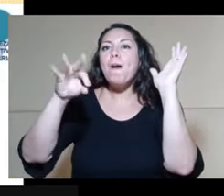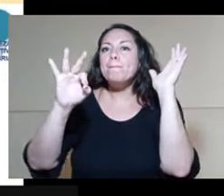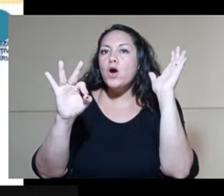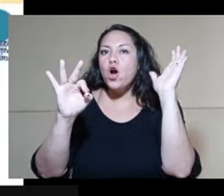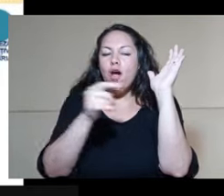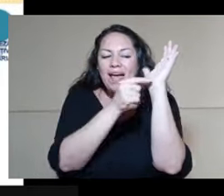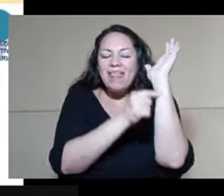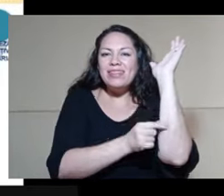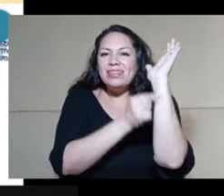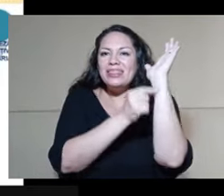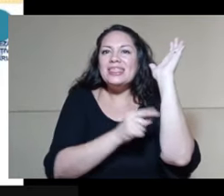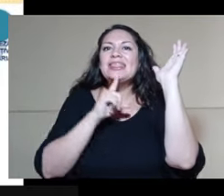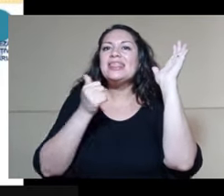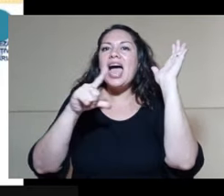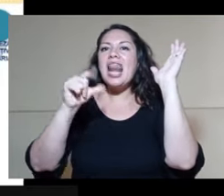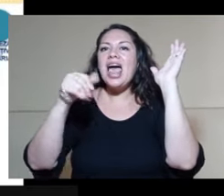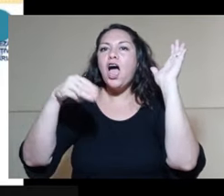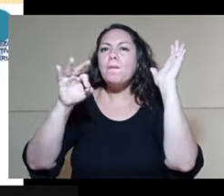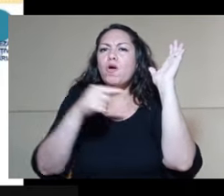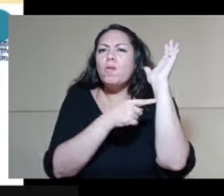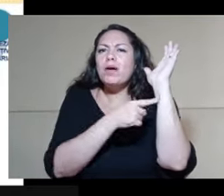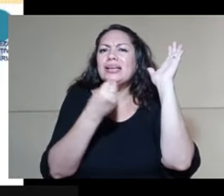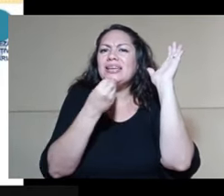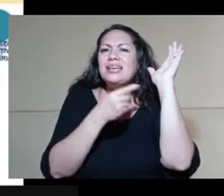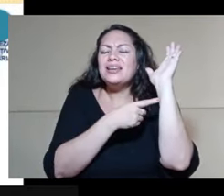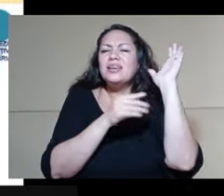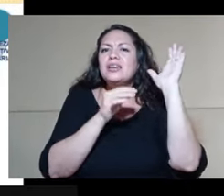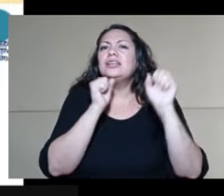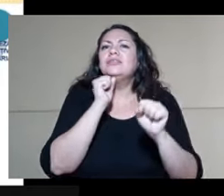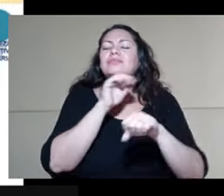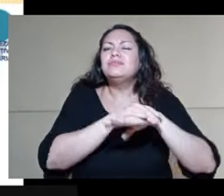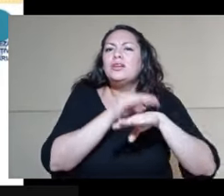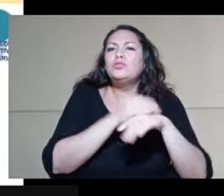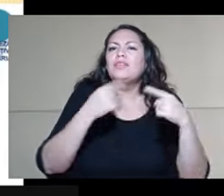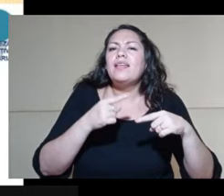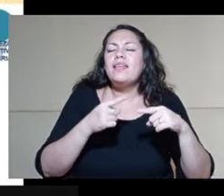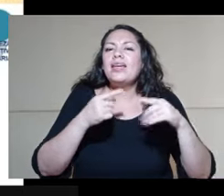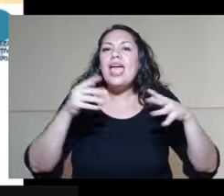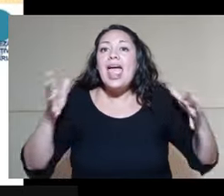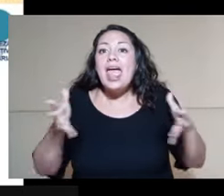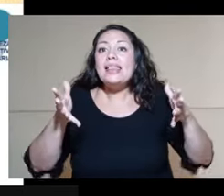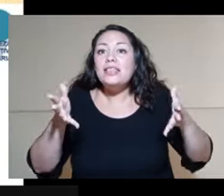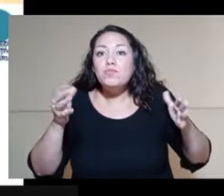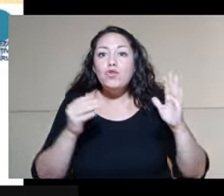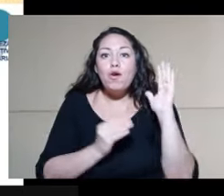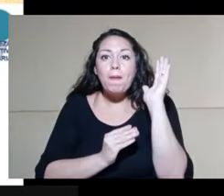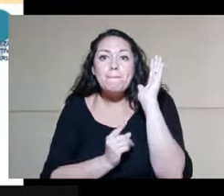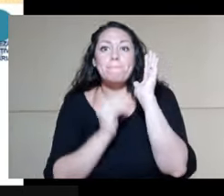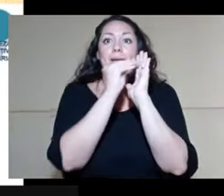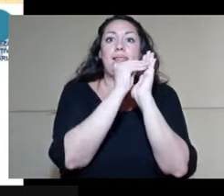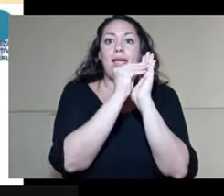Porque acá en el tálamo, acuérdense que el tálamo es un órgano que permite pasaje de estímulos a la